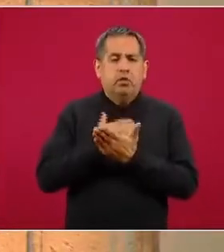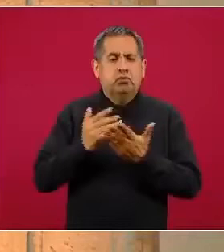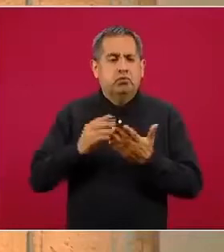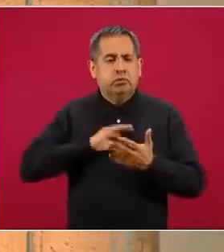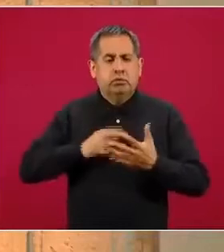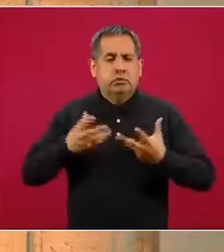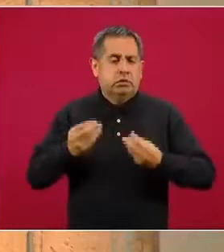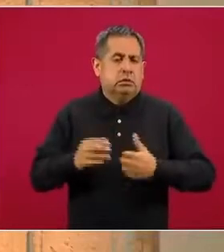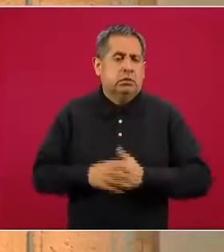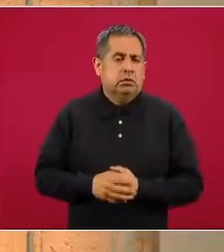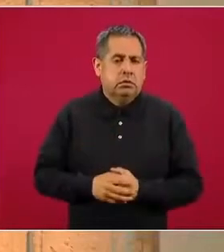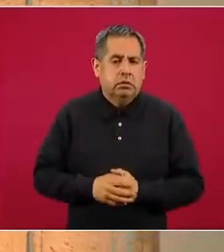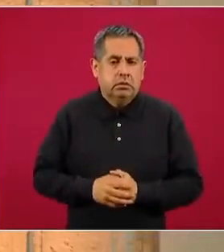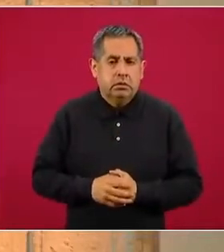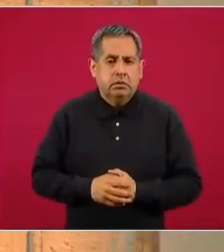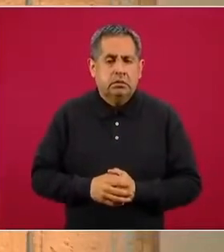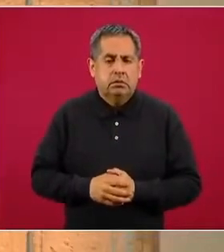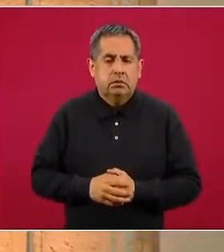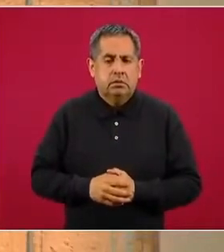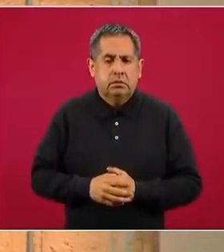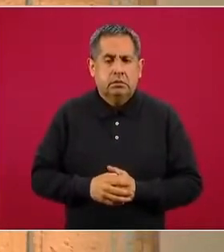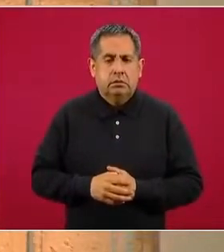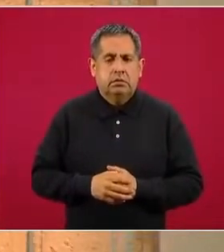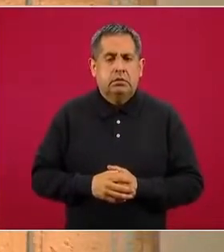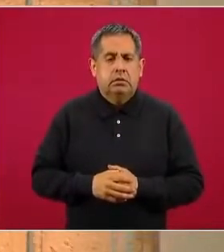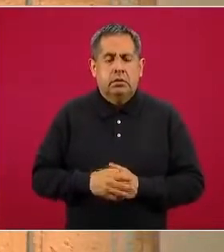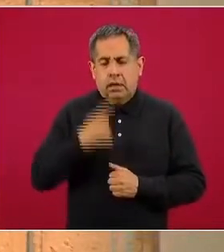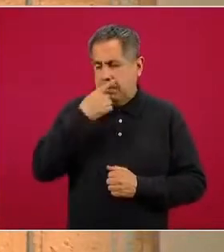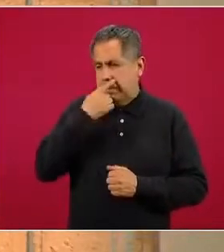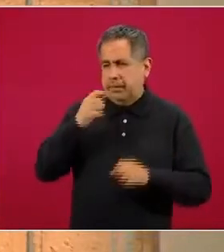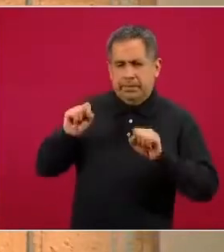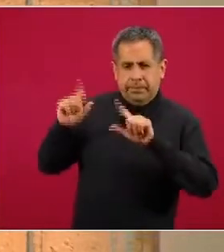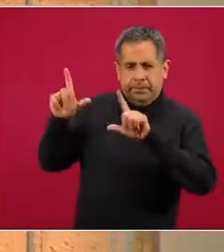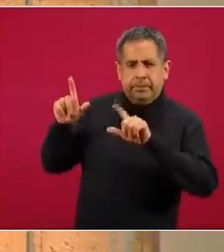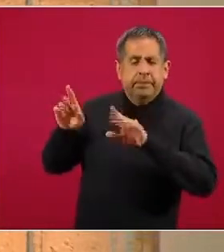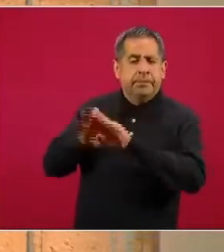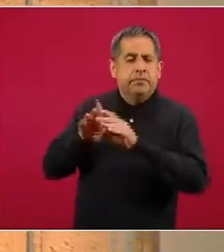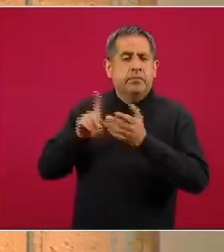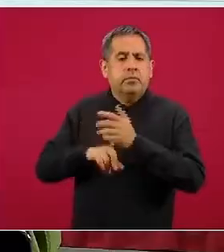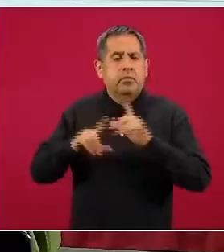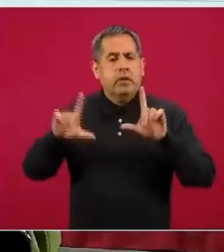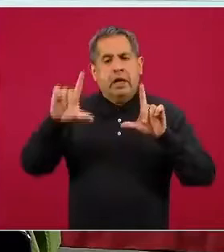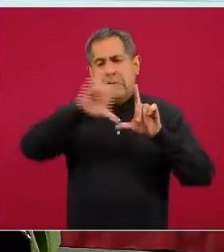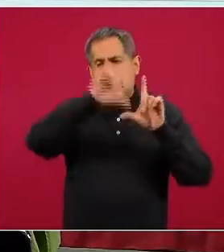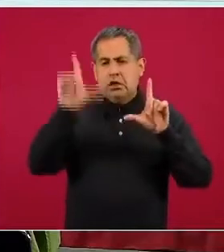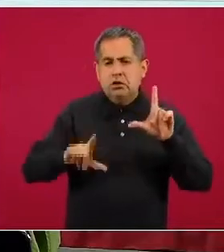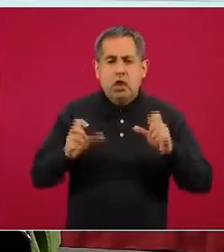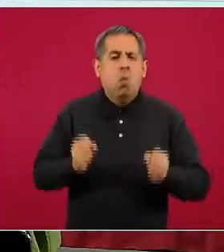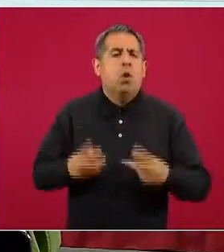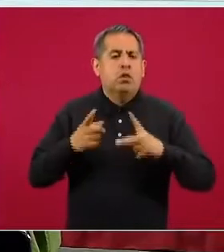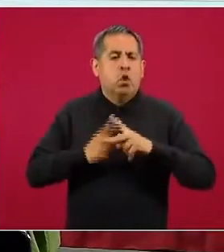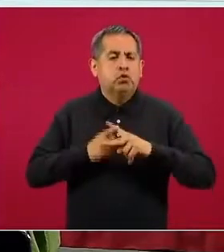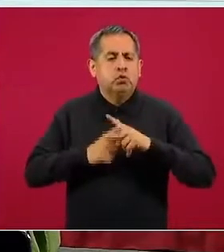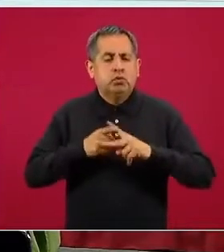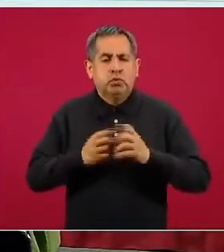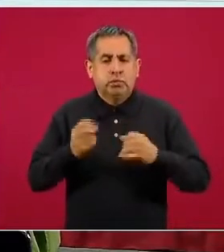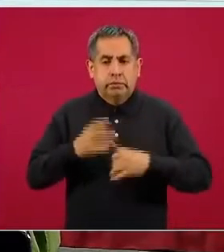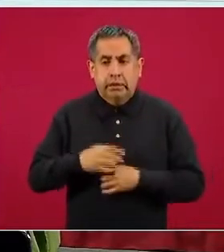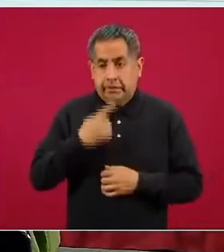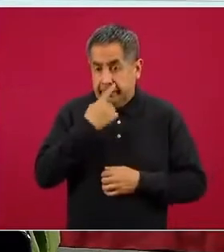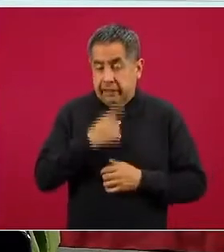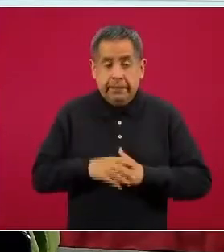epidemia. Veamos precisamente la actualización de la estadística nacional para esta noche. Más de